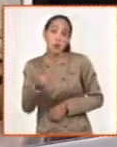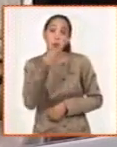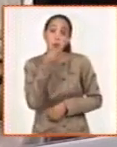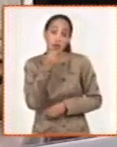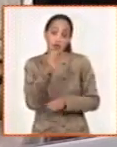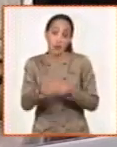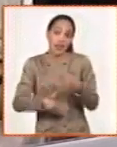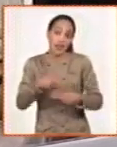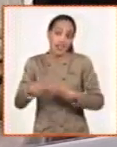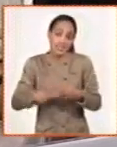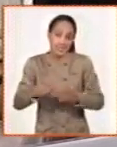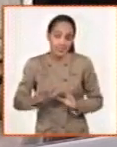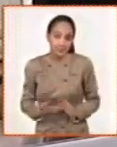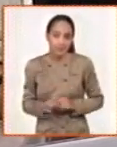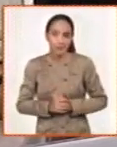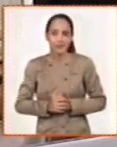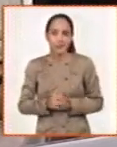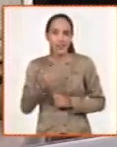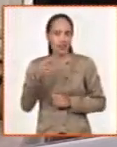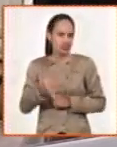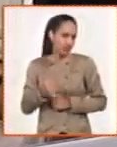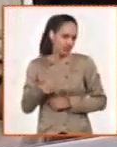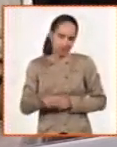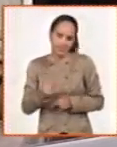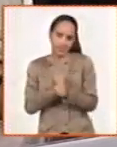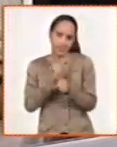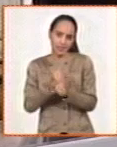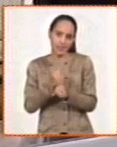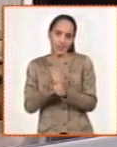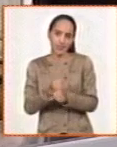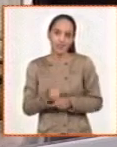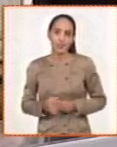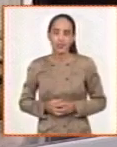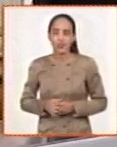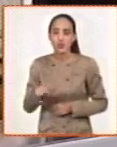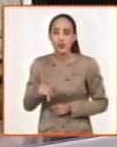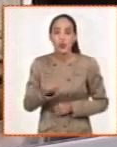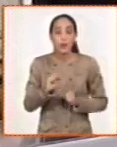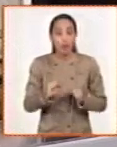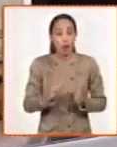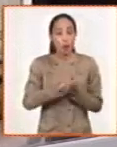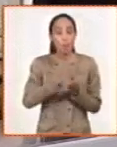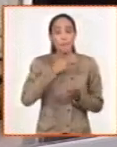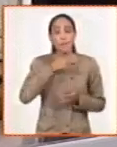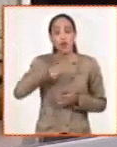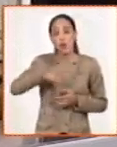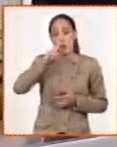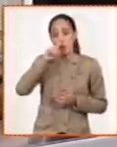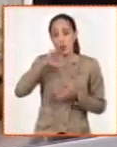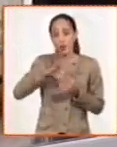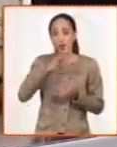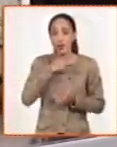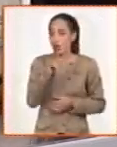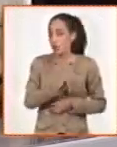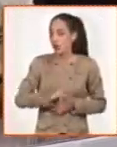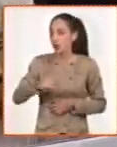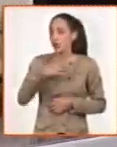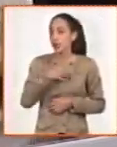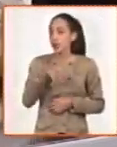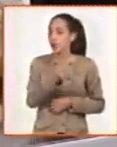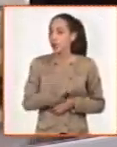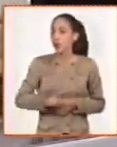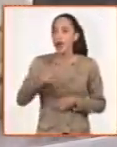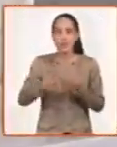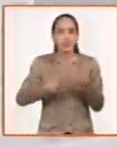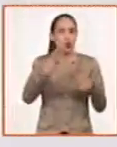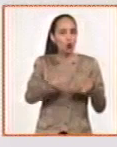hacer. Y así no solamente me he quedado en el Mejunje, me di cuenta que el Mejunje tenía que salir también de esas paredes. El Mejunje es